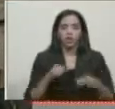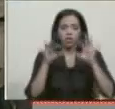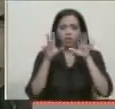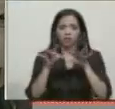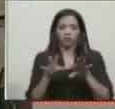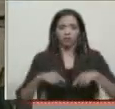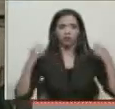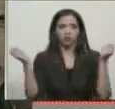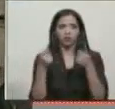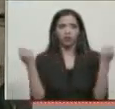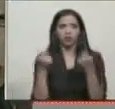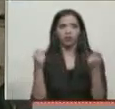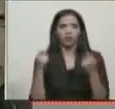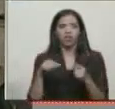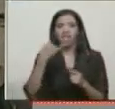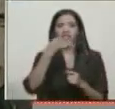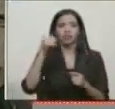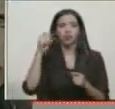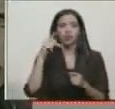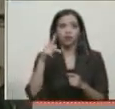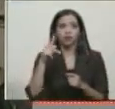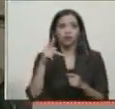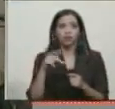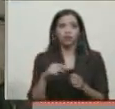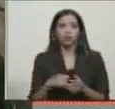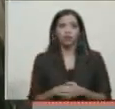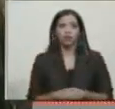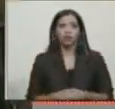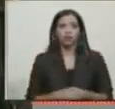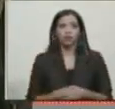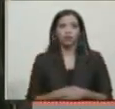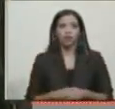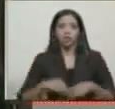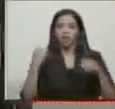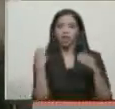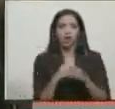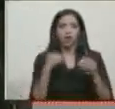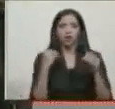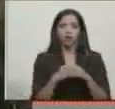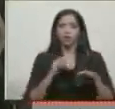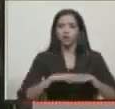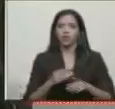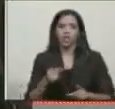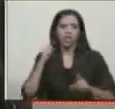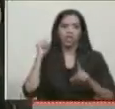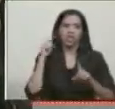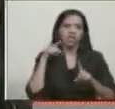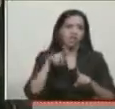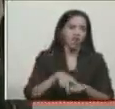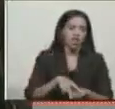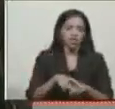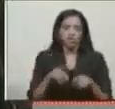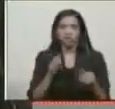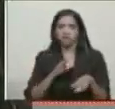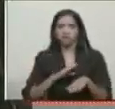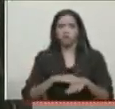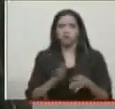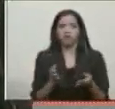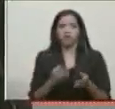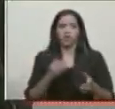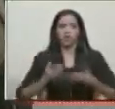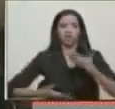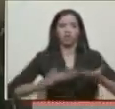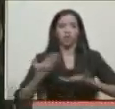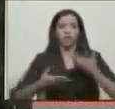dijo, es la zurda conducta, es la joya de la corona. Porque reta, porque estimula el